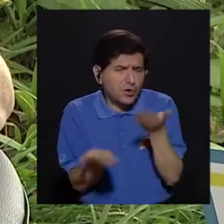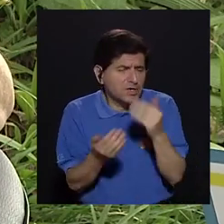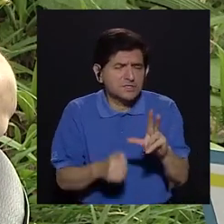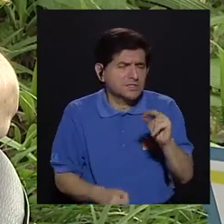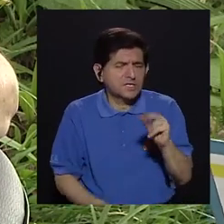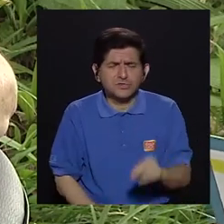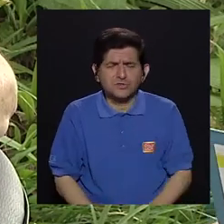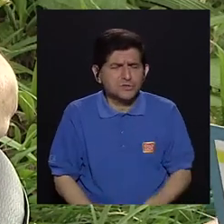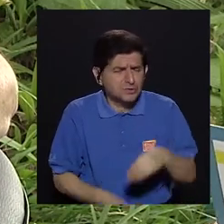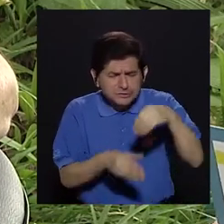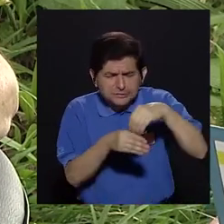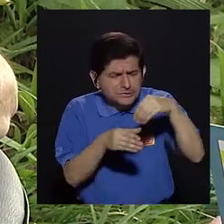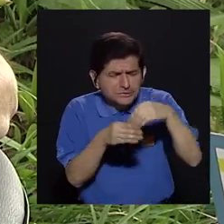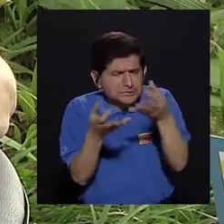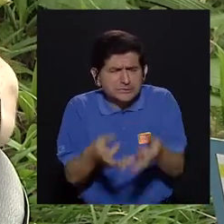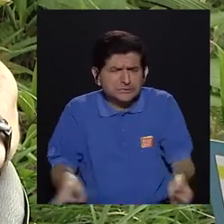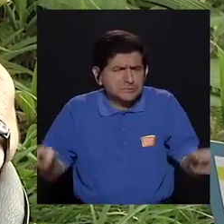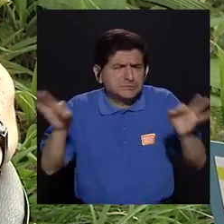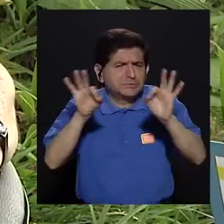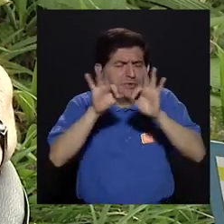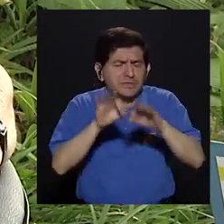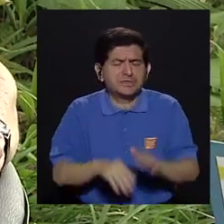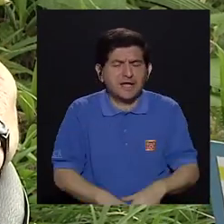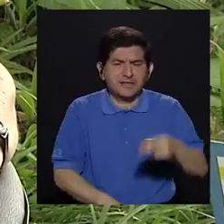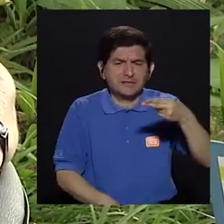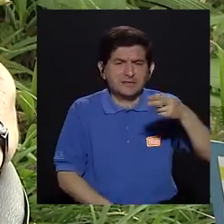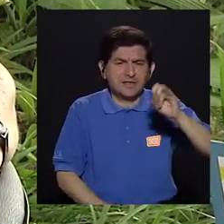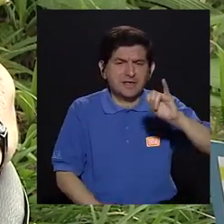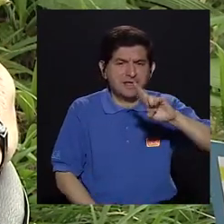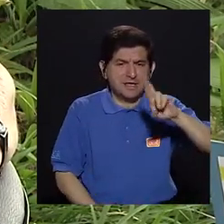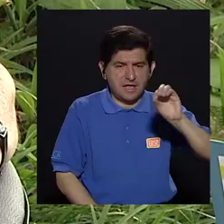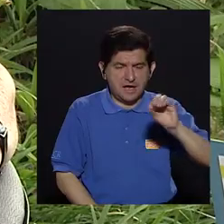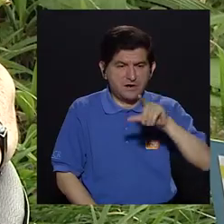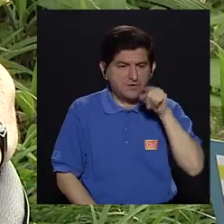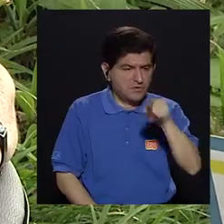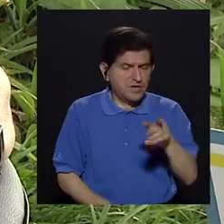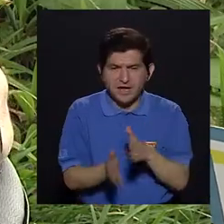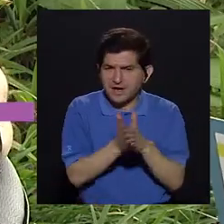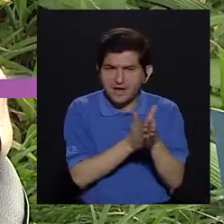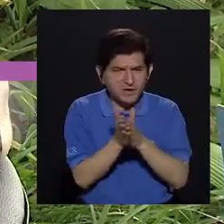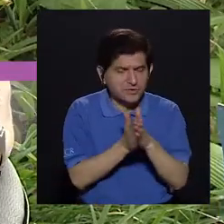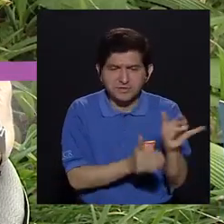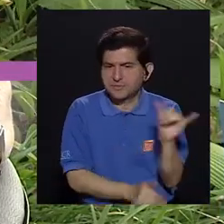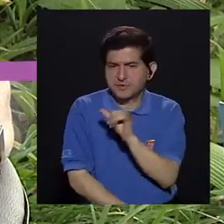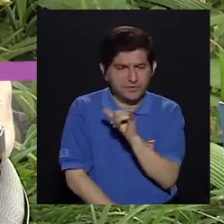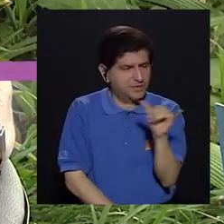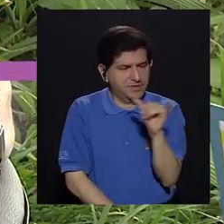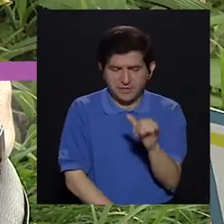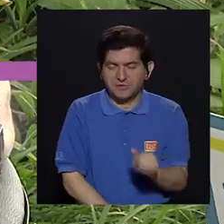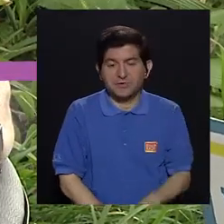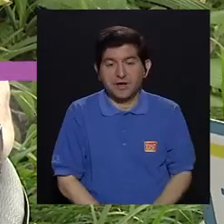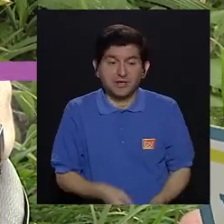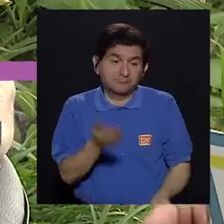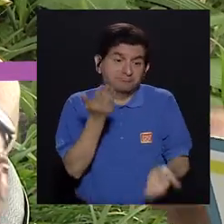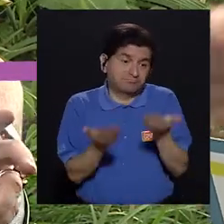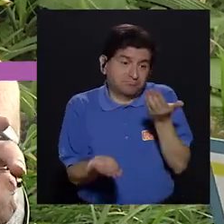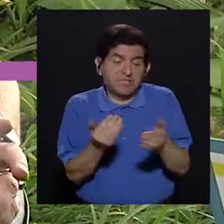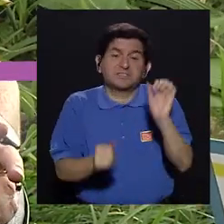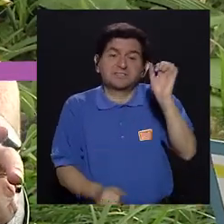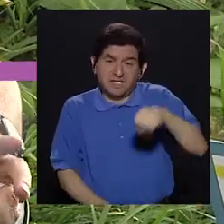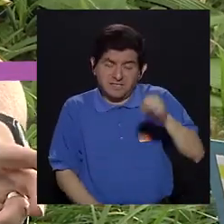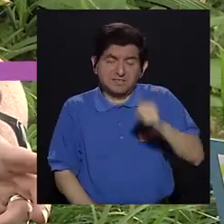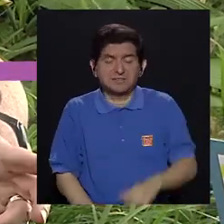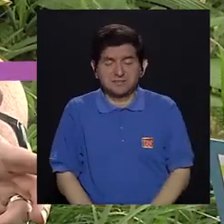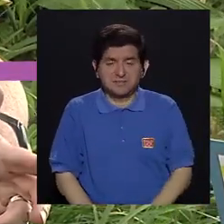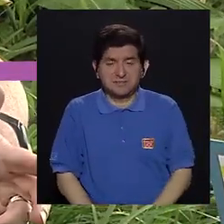tan fuente de hierro, y el hierro del frijol no se aprovecha tantísimo como se